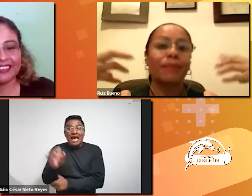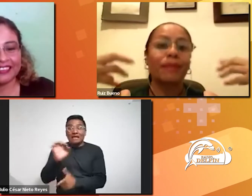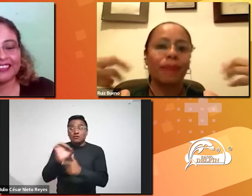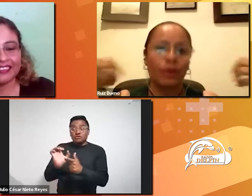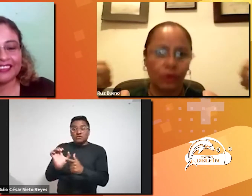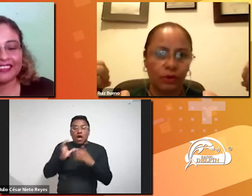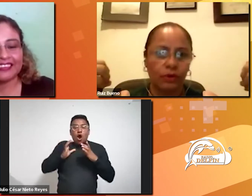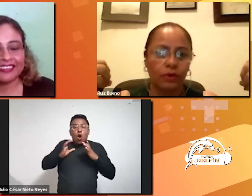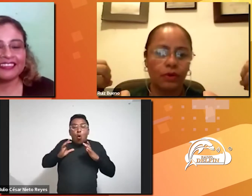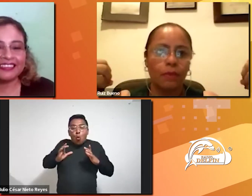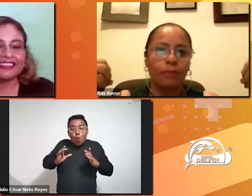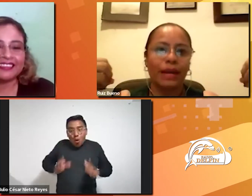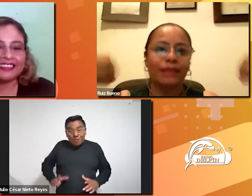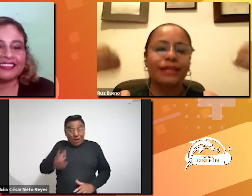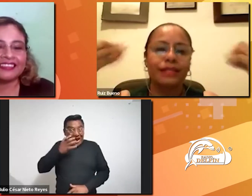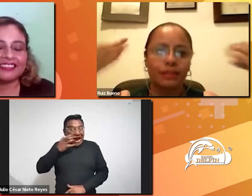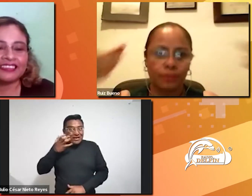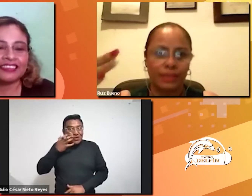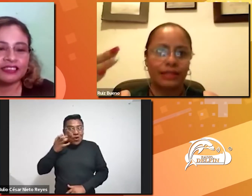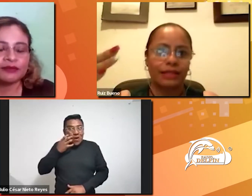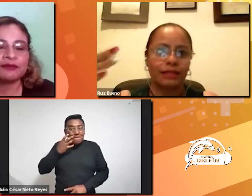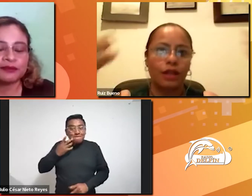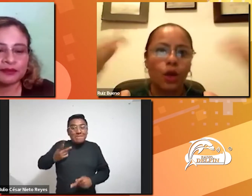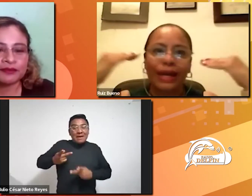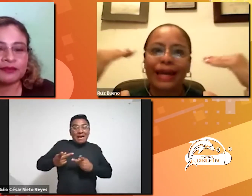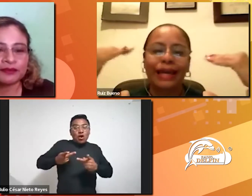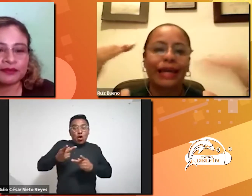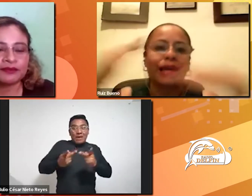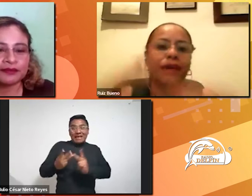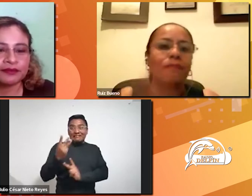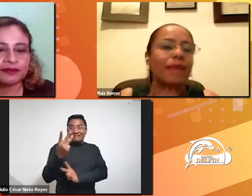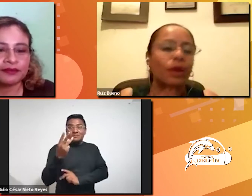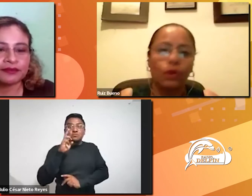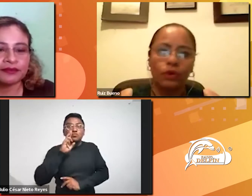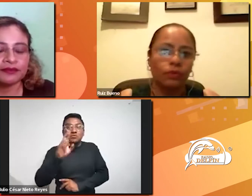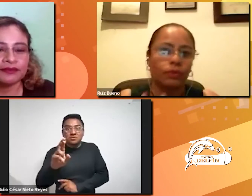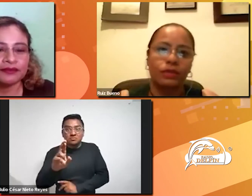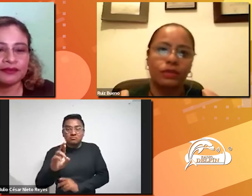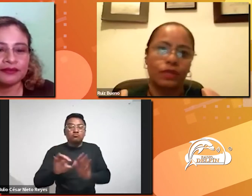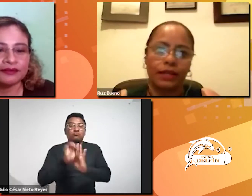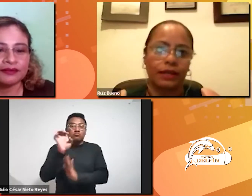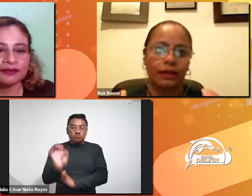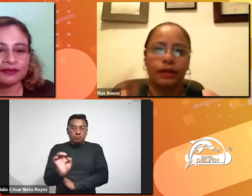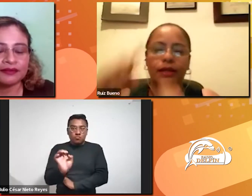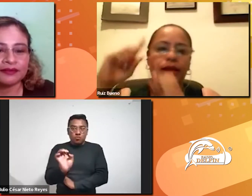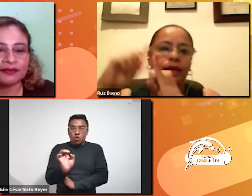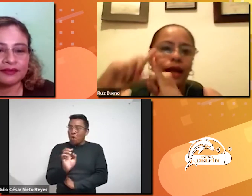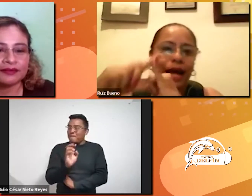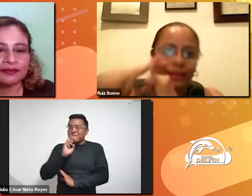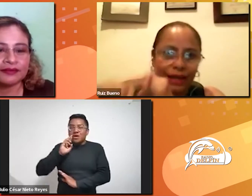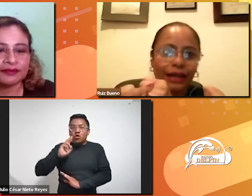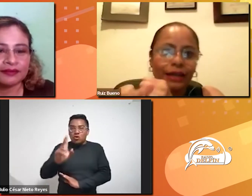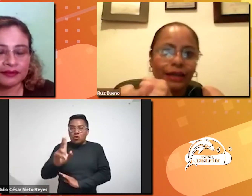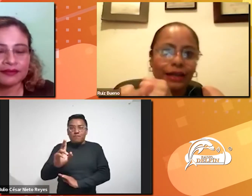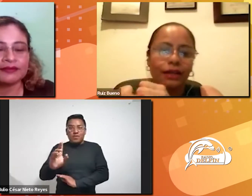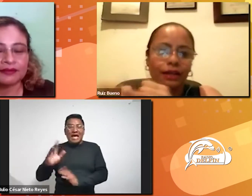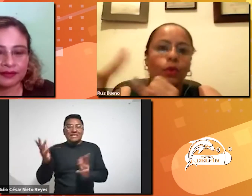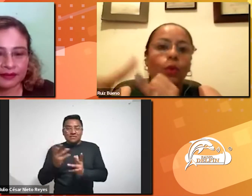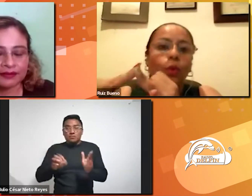se preparó para tres respuestas. Lo que mejor pueda suceder.